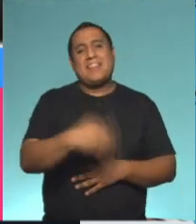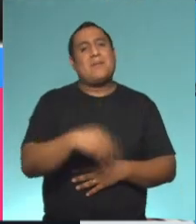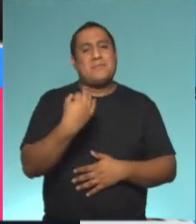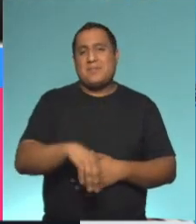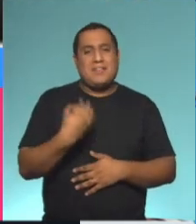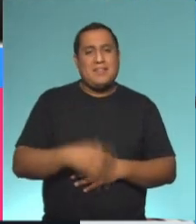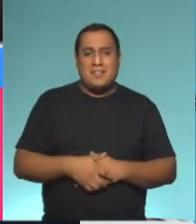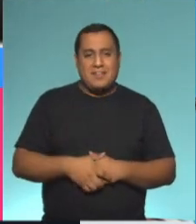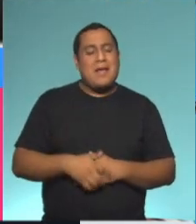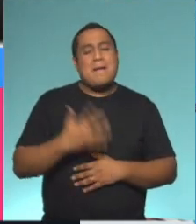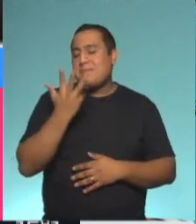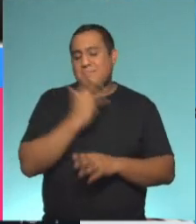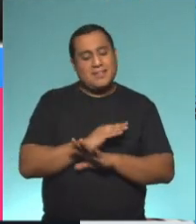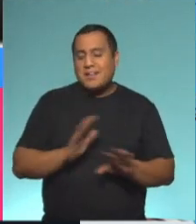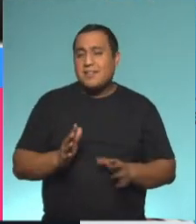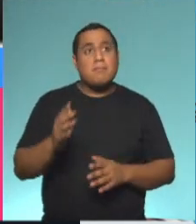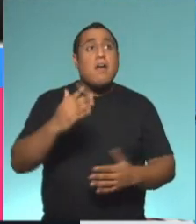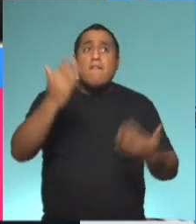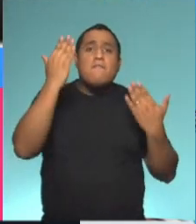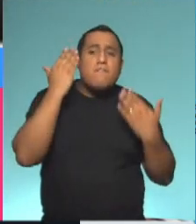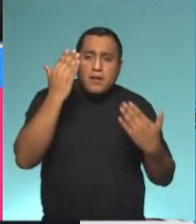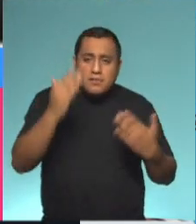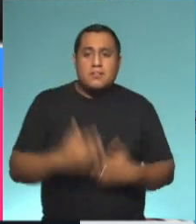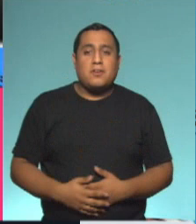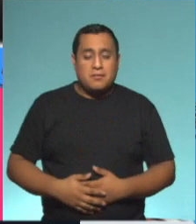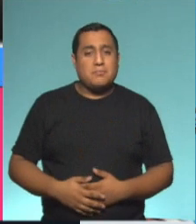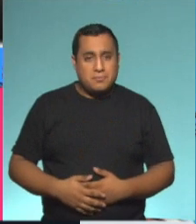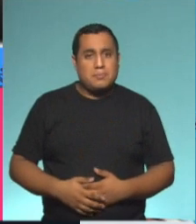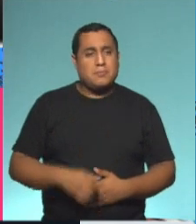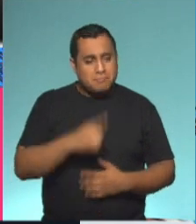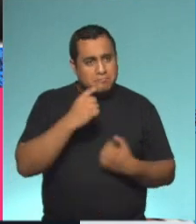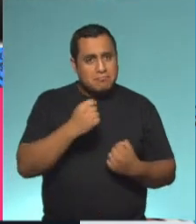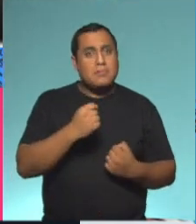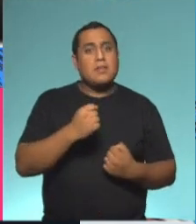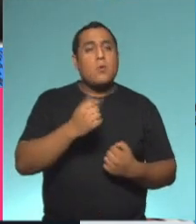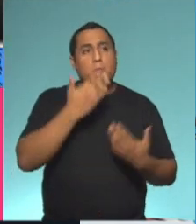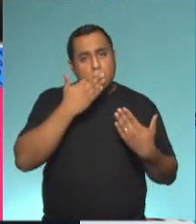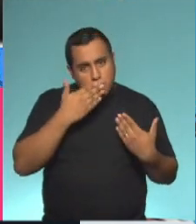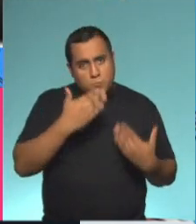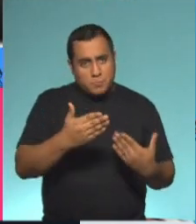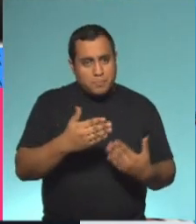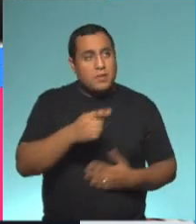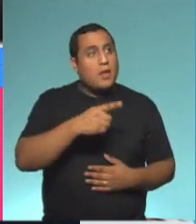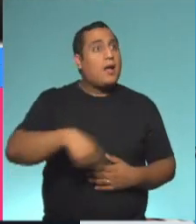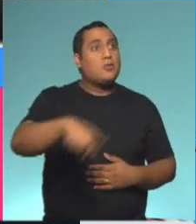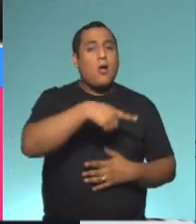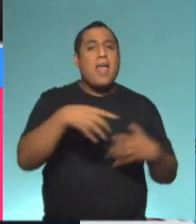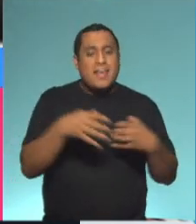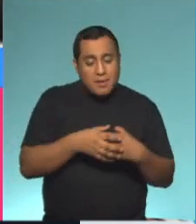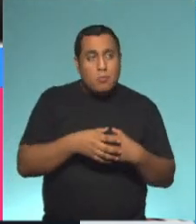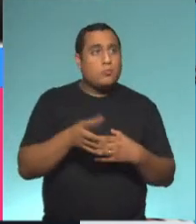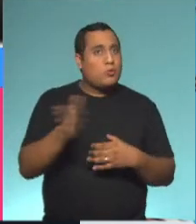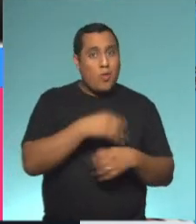Héctor, me encanta, te felicitamos, mucha merd, y un beso muy grande a todo el equipo, a todo el elenco,